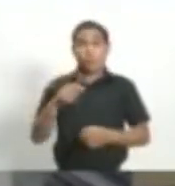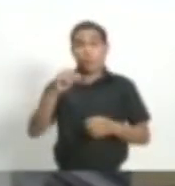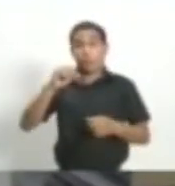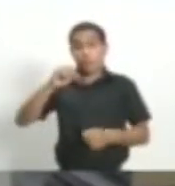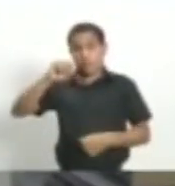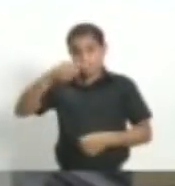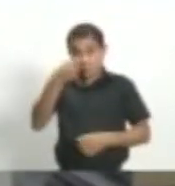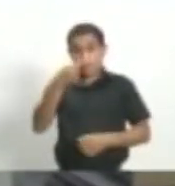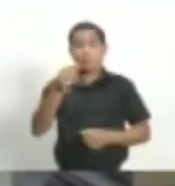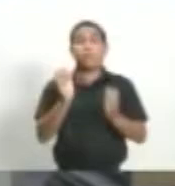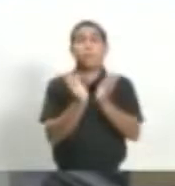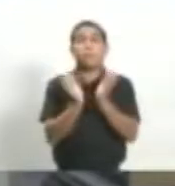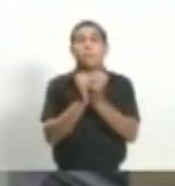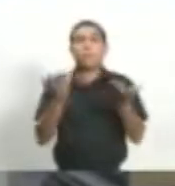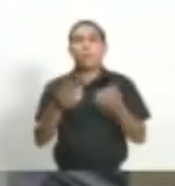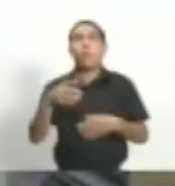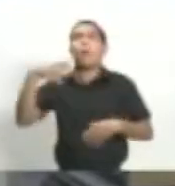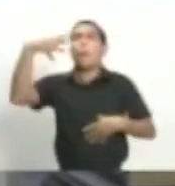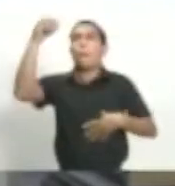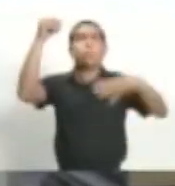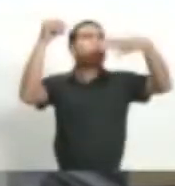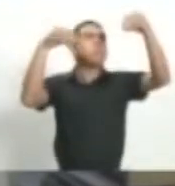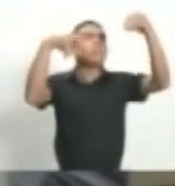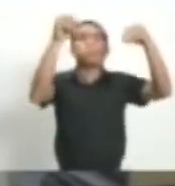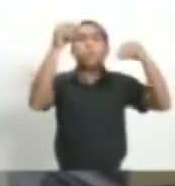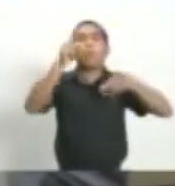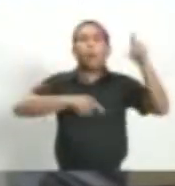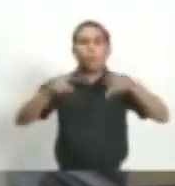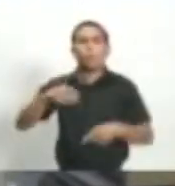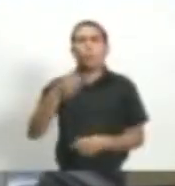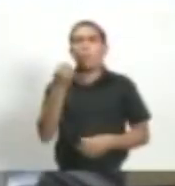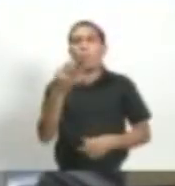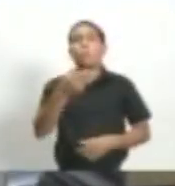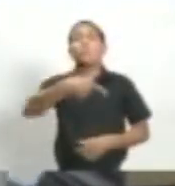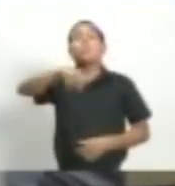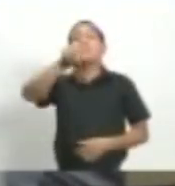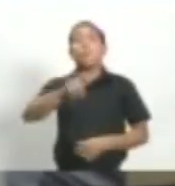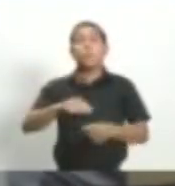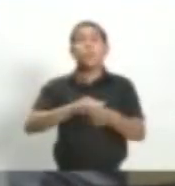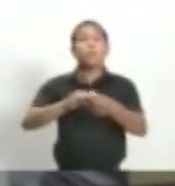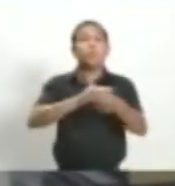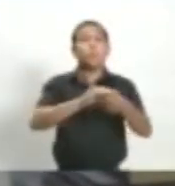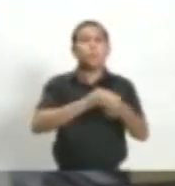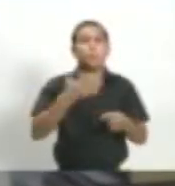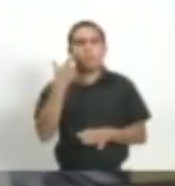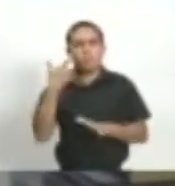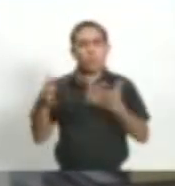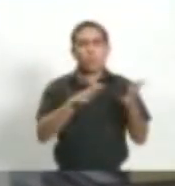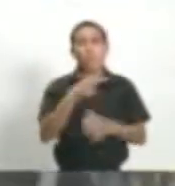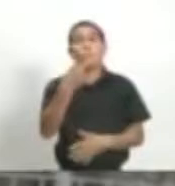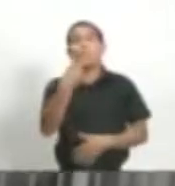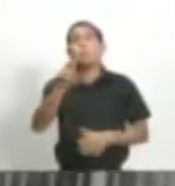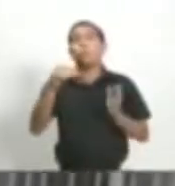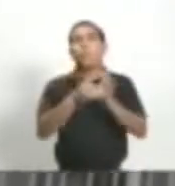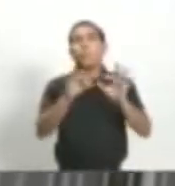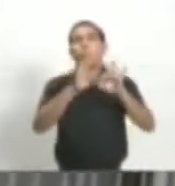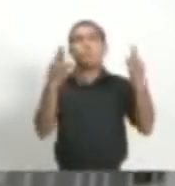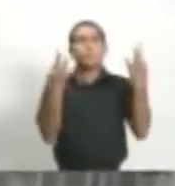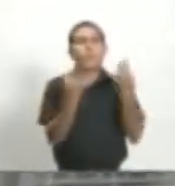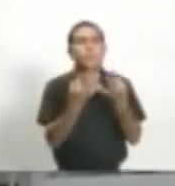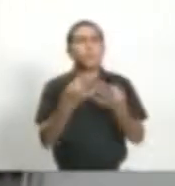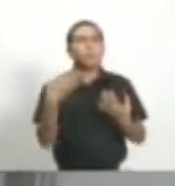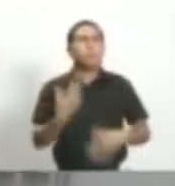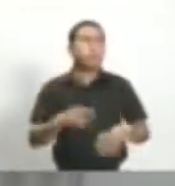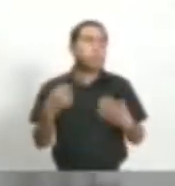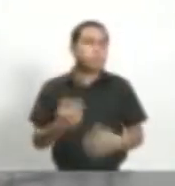unas suspensiones a nivel de la costa atlántica. Son 16 barrios escogidos, afectaremos llegaremos a unos 12.000 grupos de familia. Hoy el servicio